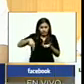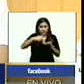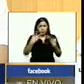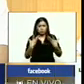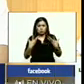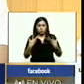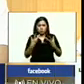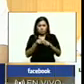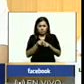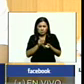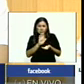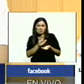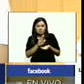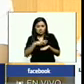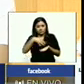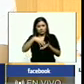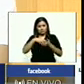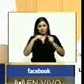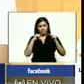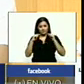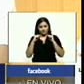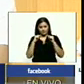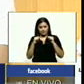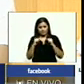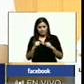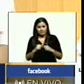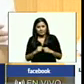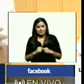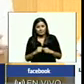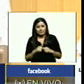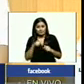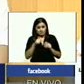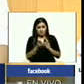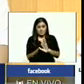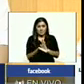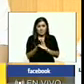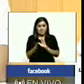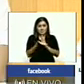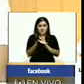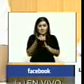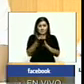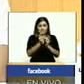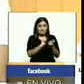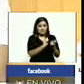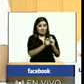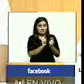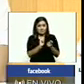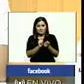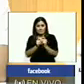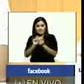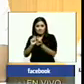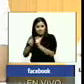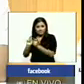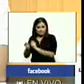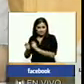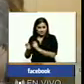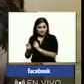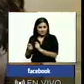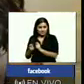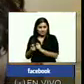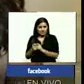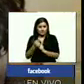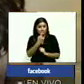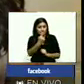desarrollan y eso va a ir transformando poco a poco la forma en cómo la gente piensa